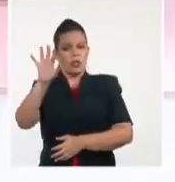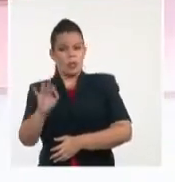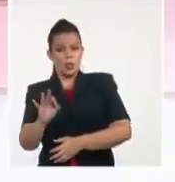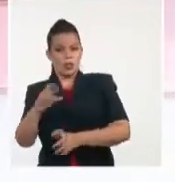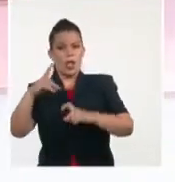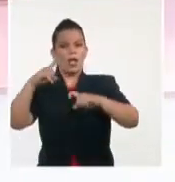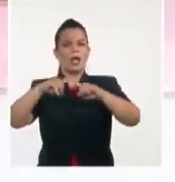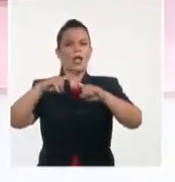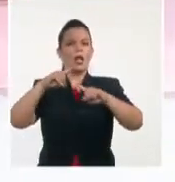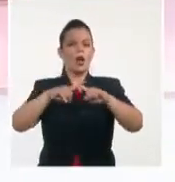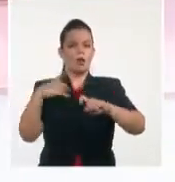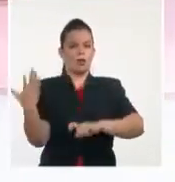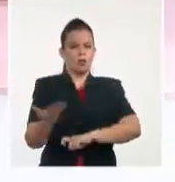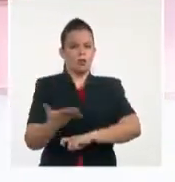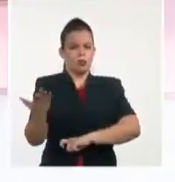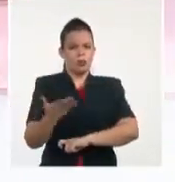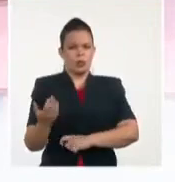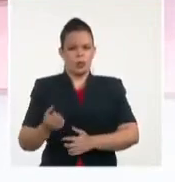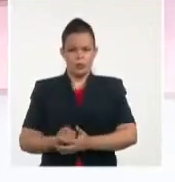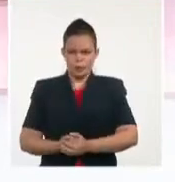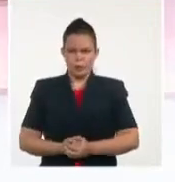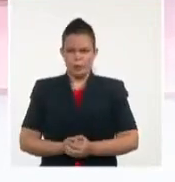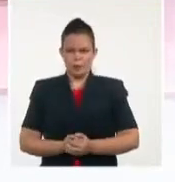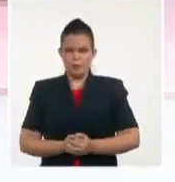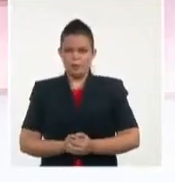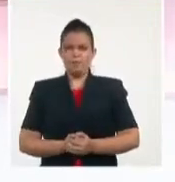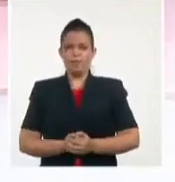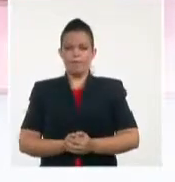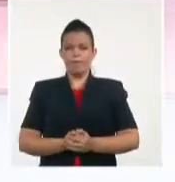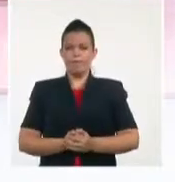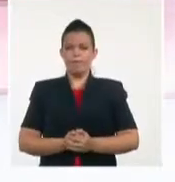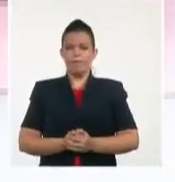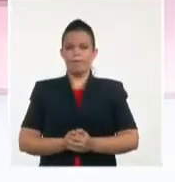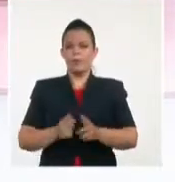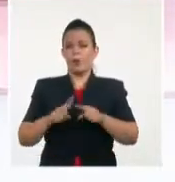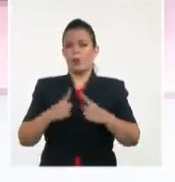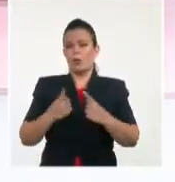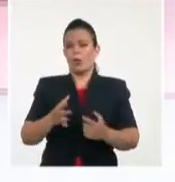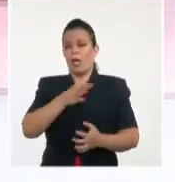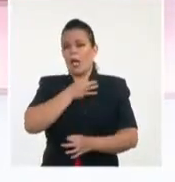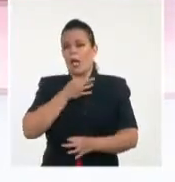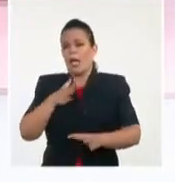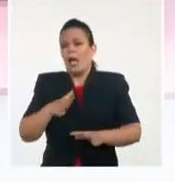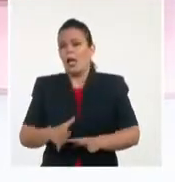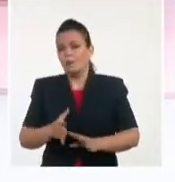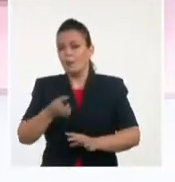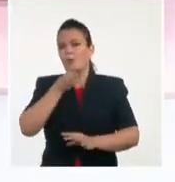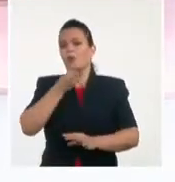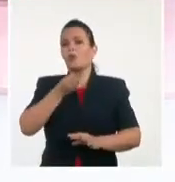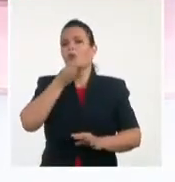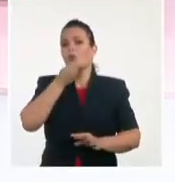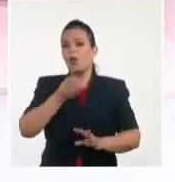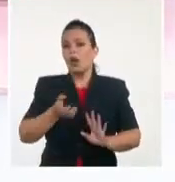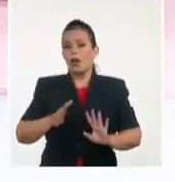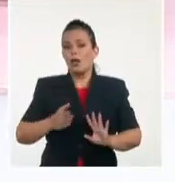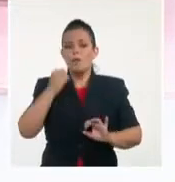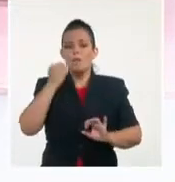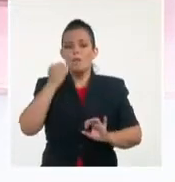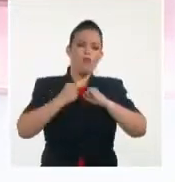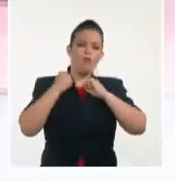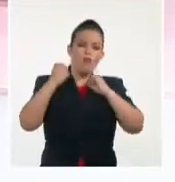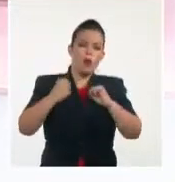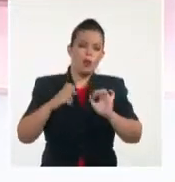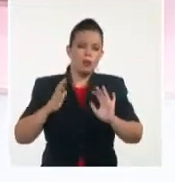Si no hubiera sido esa velocidad, no quiero saber qué hubiera pasado, porque hubiera llegado un huracán categoría 5. Pero ¿qué pasa?